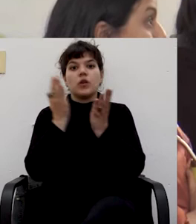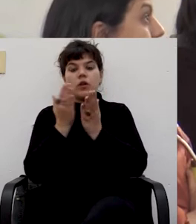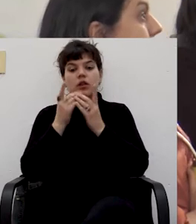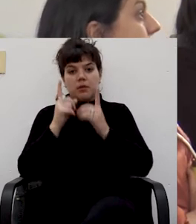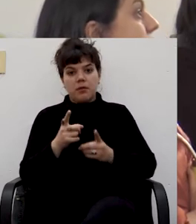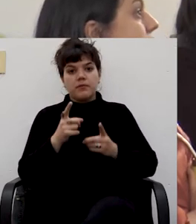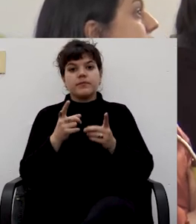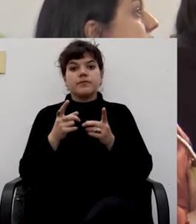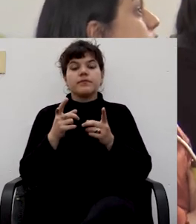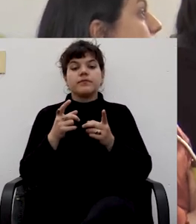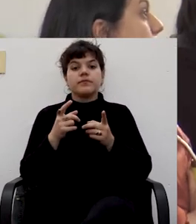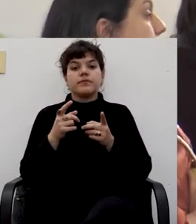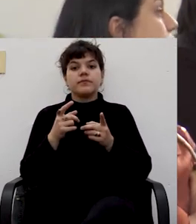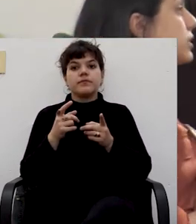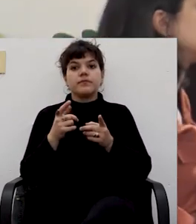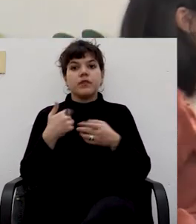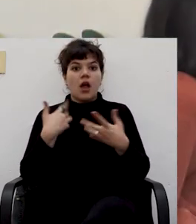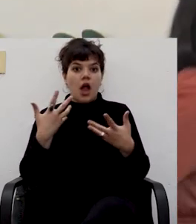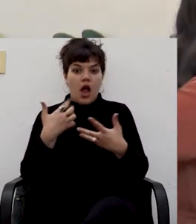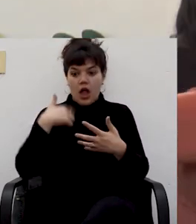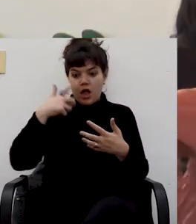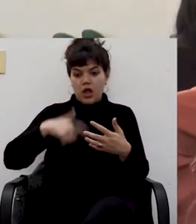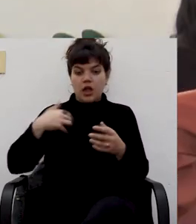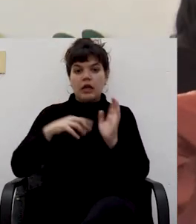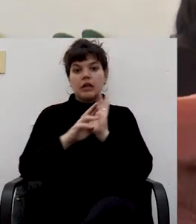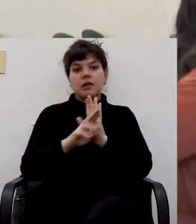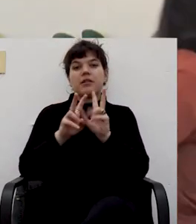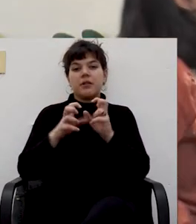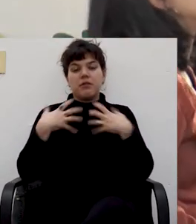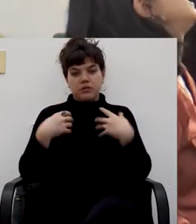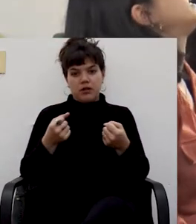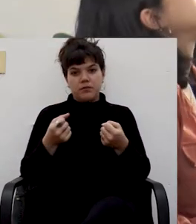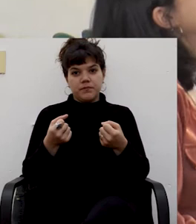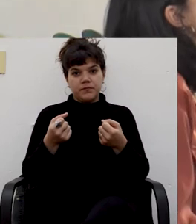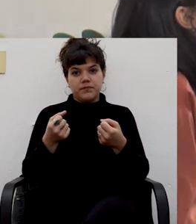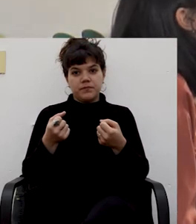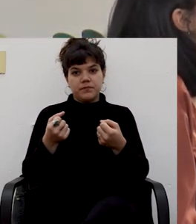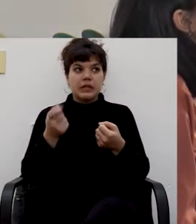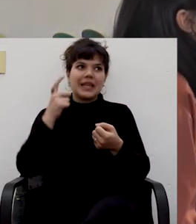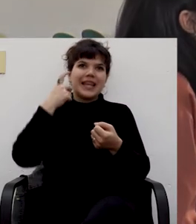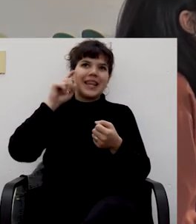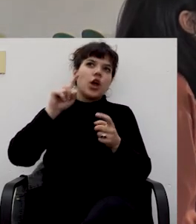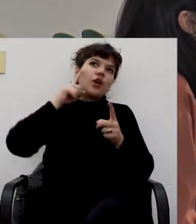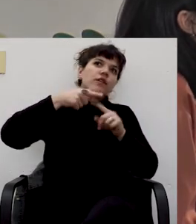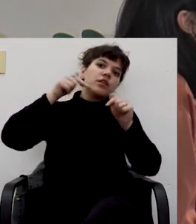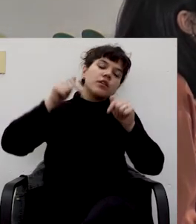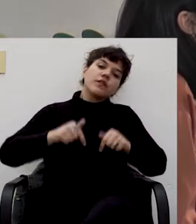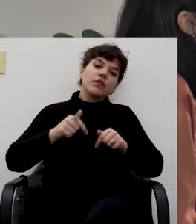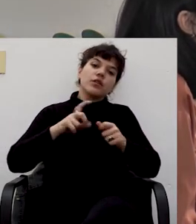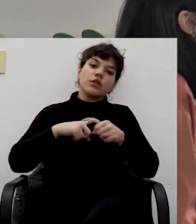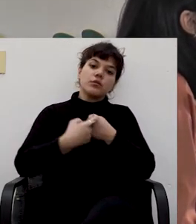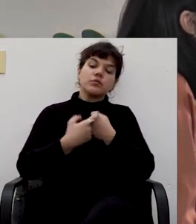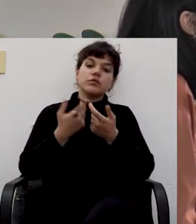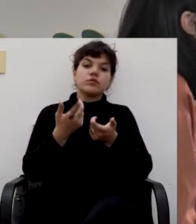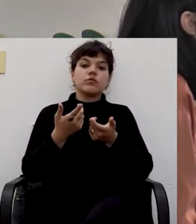estudiantes, y yo estoy representando el área de la salud ahí. La idea de esta comisión que se ha